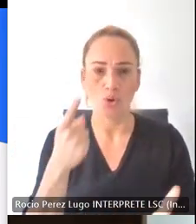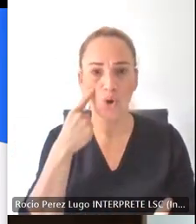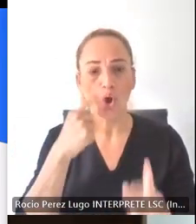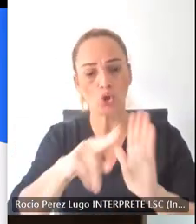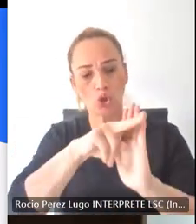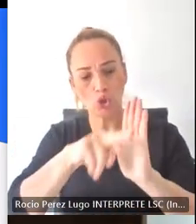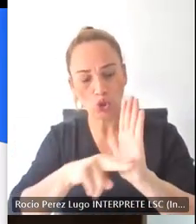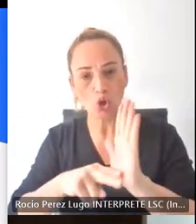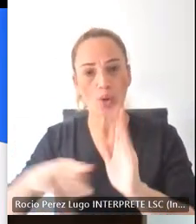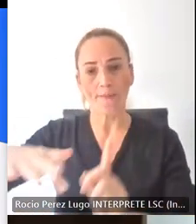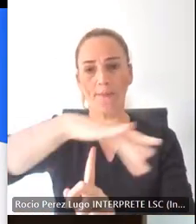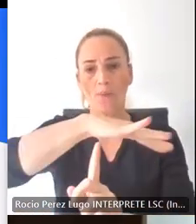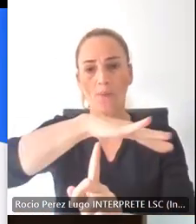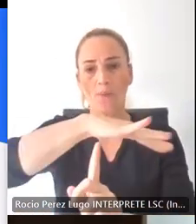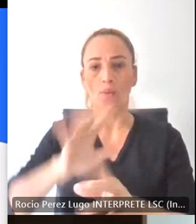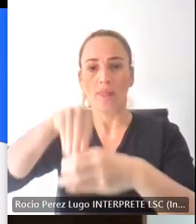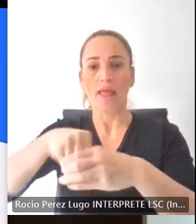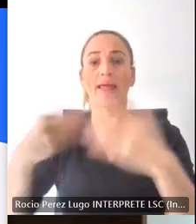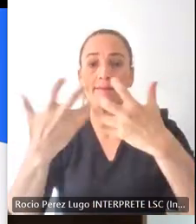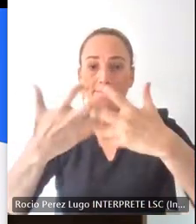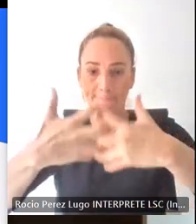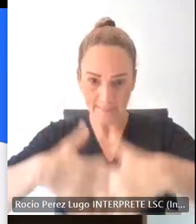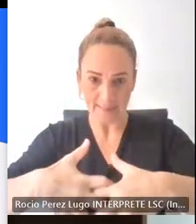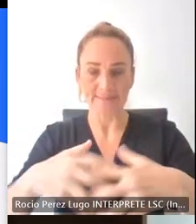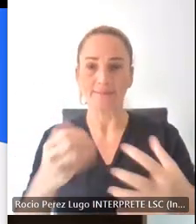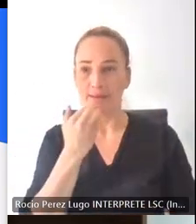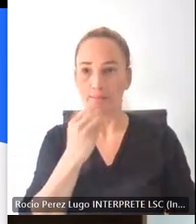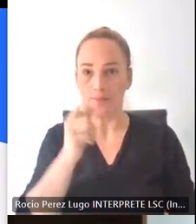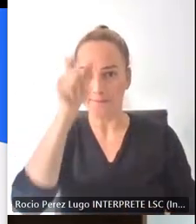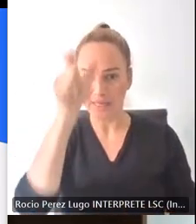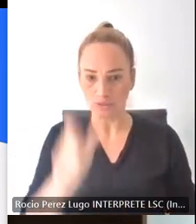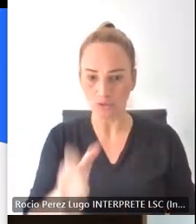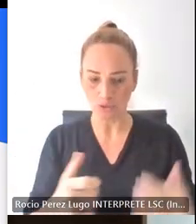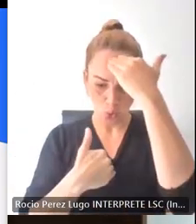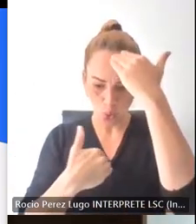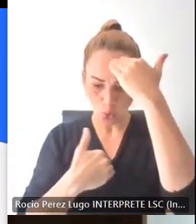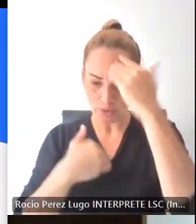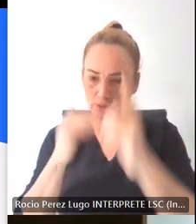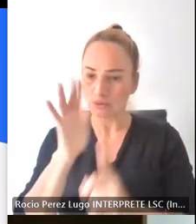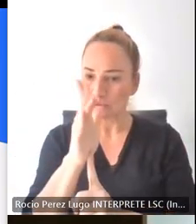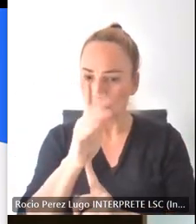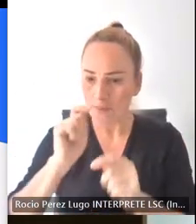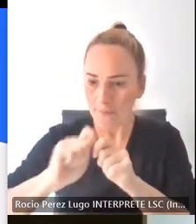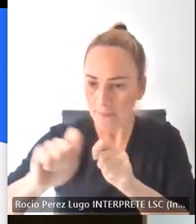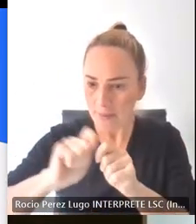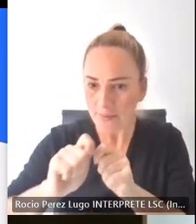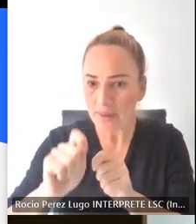norma a nivel de empresa para que no solamente la persona que enciende esa vela, sino que ninguna persona